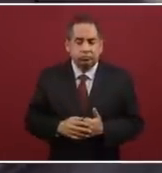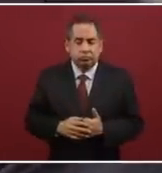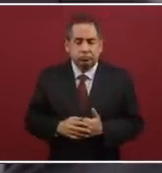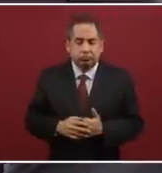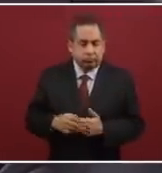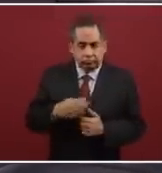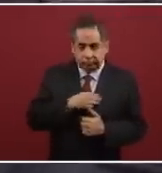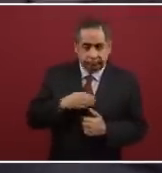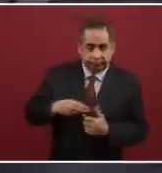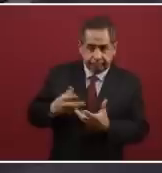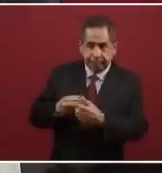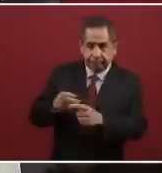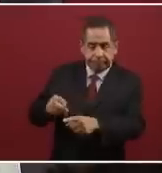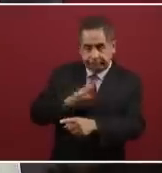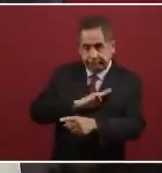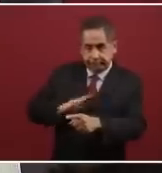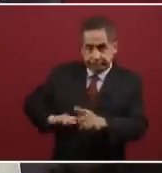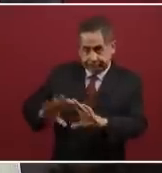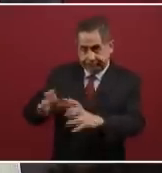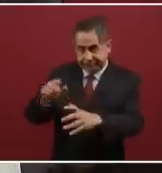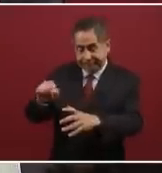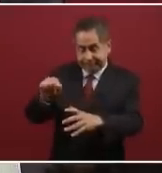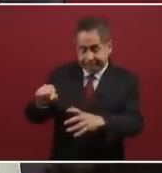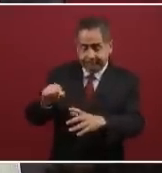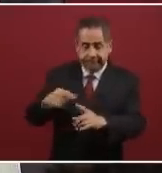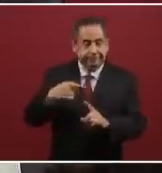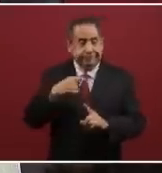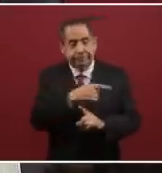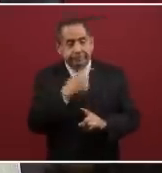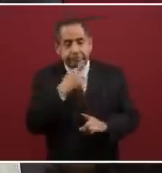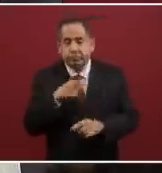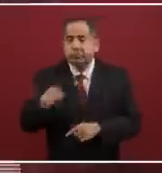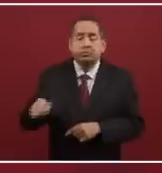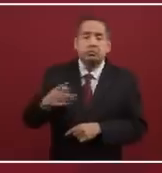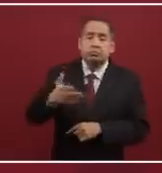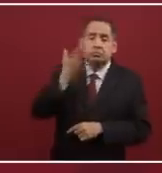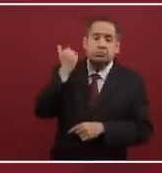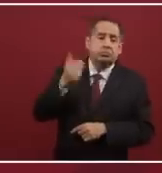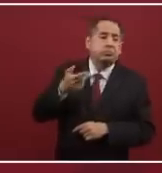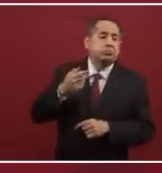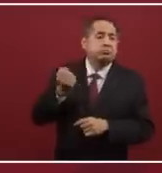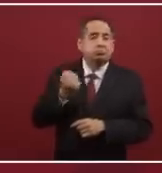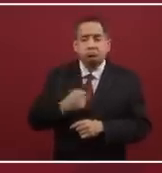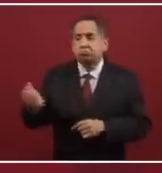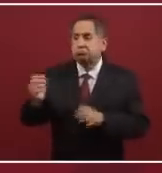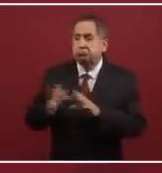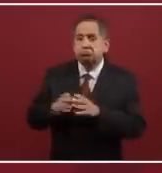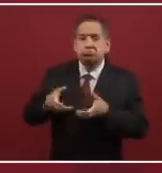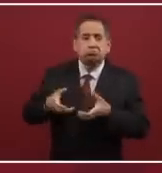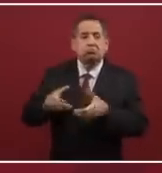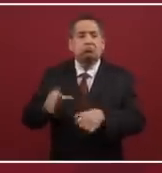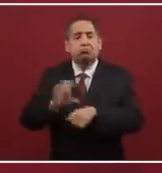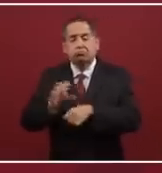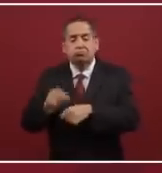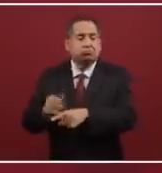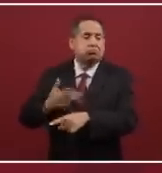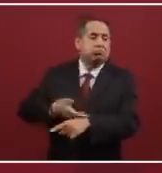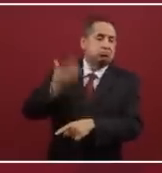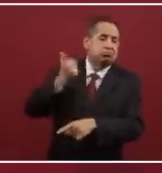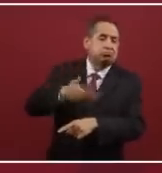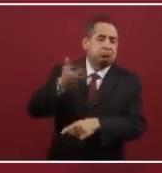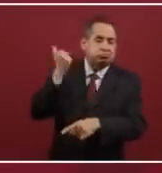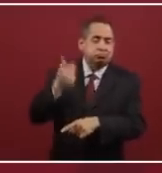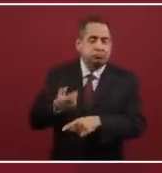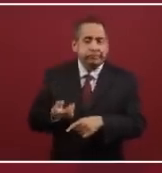miembros de las comunidades capacidad técnica para hacer un camino.